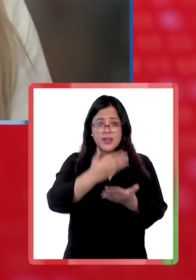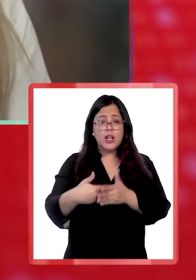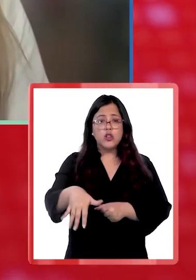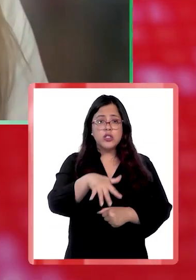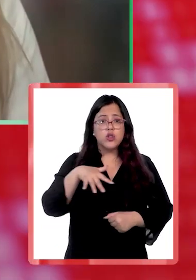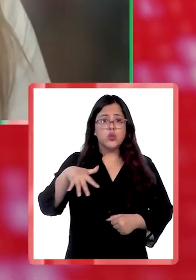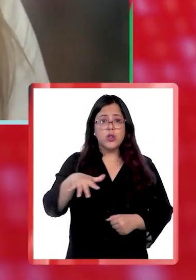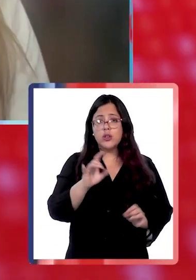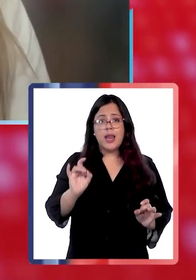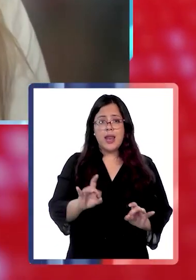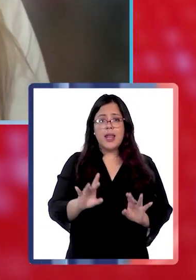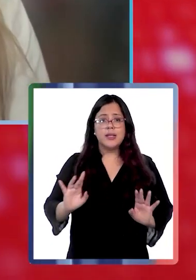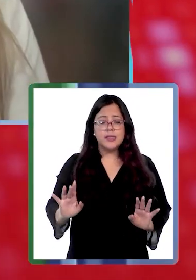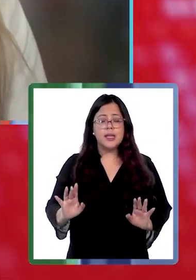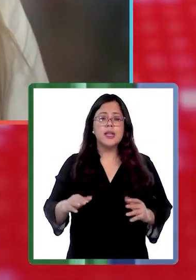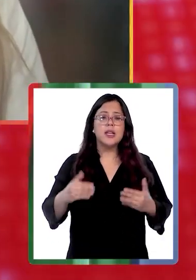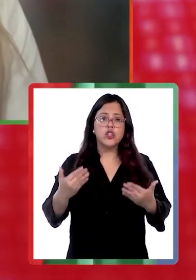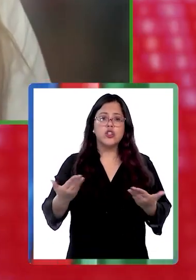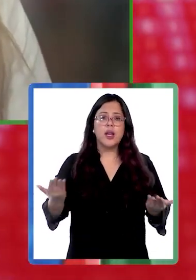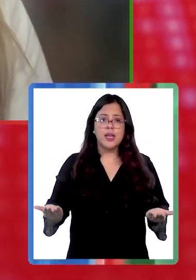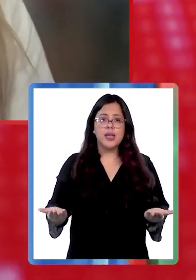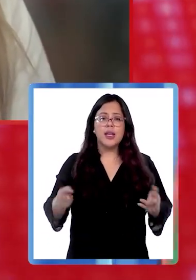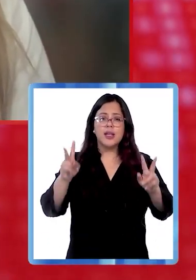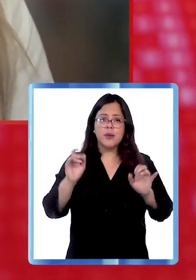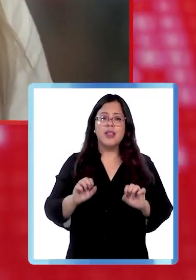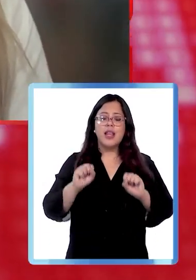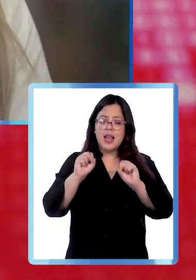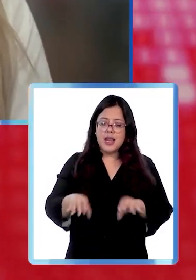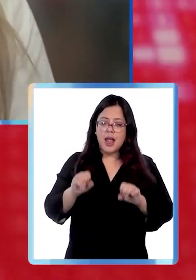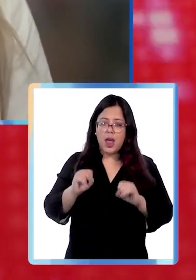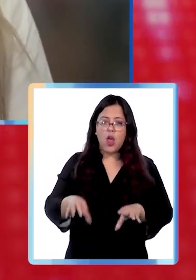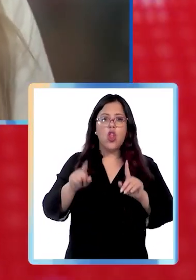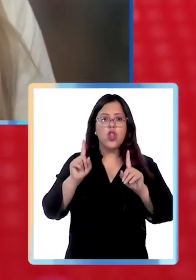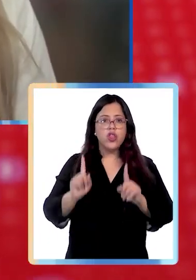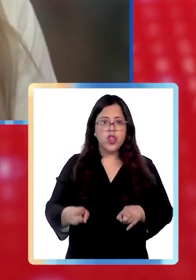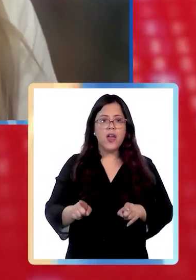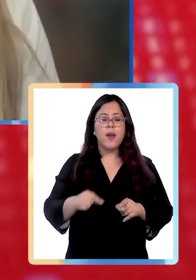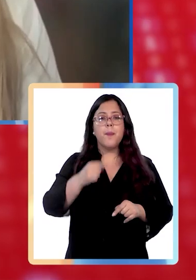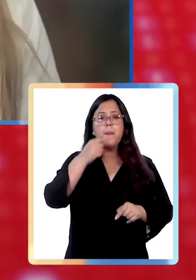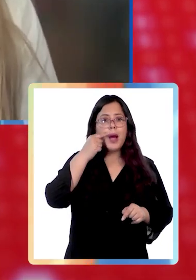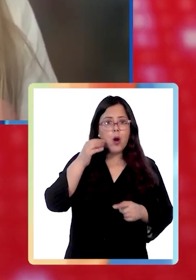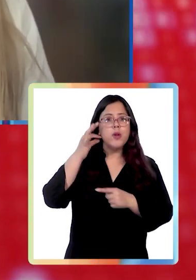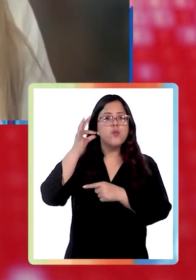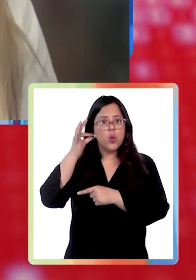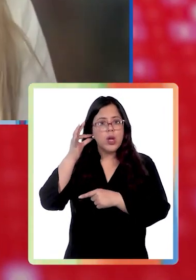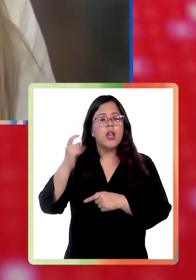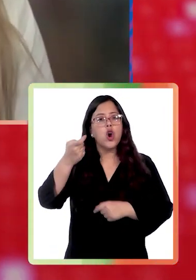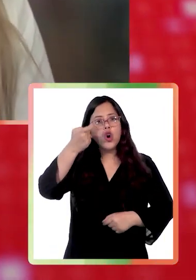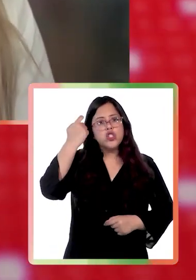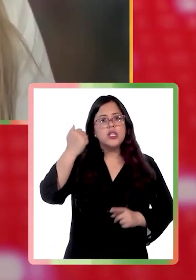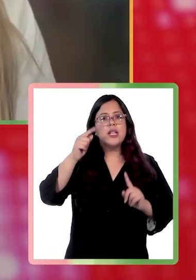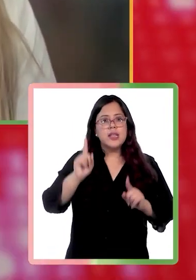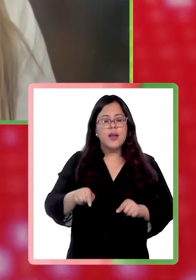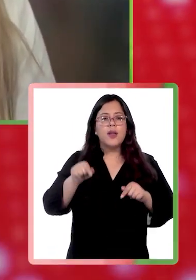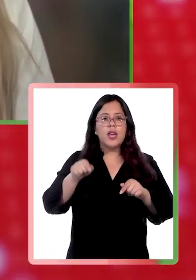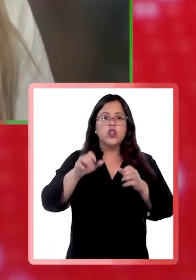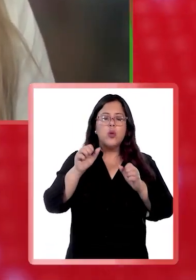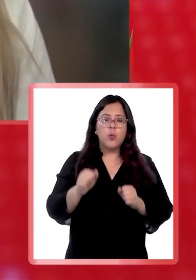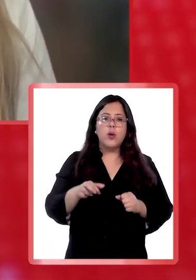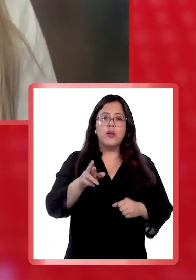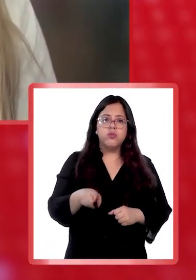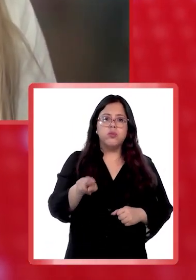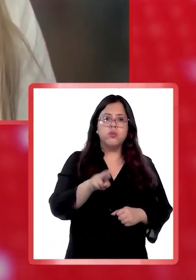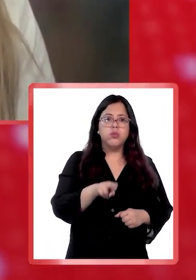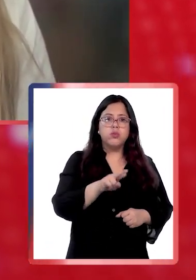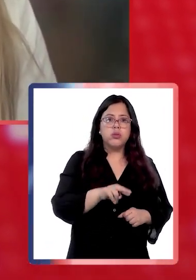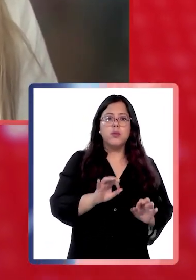exponerse y enfrentarse a una situación así. Entonces, desde ahí la educación que tenemos que tener para hombres y mujeres es que sean conscientes de que